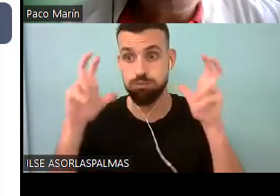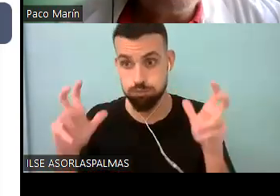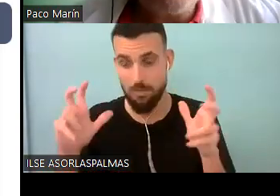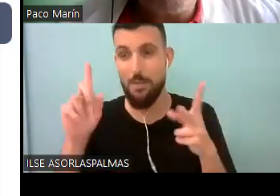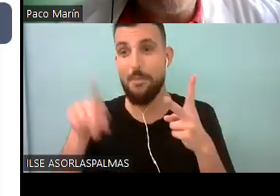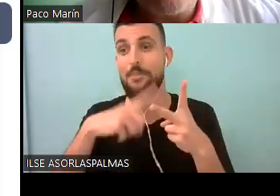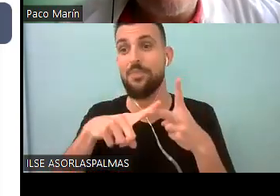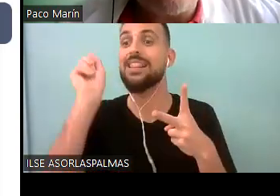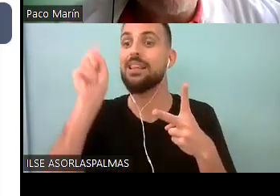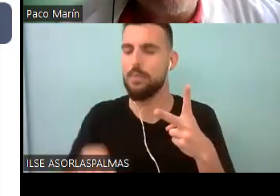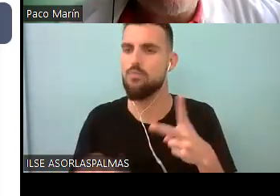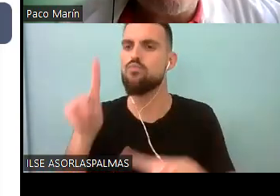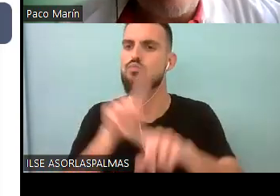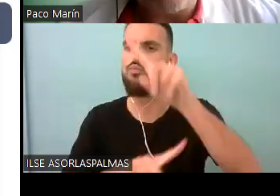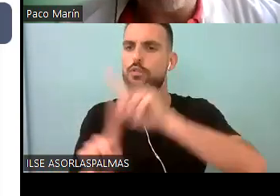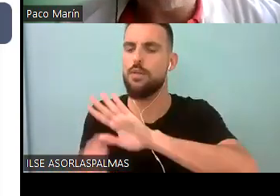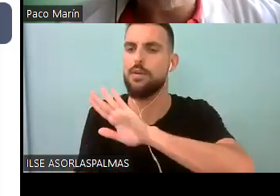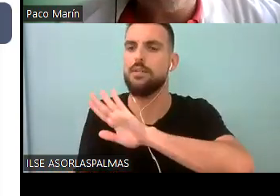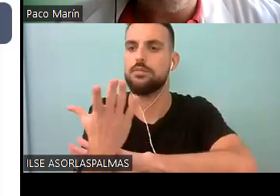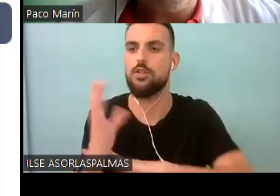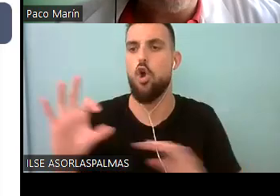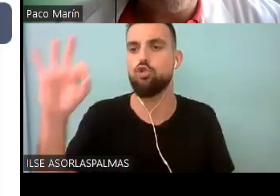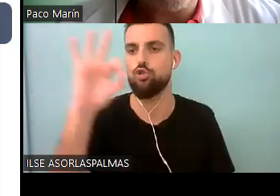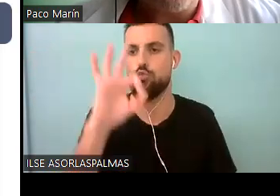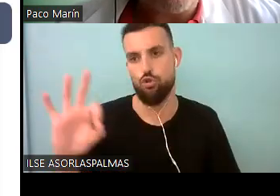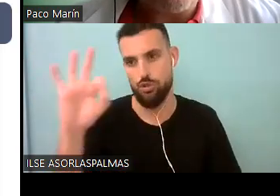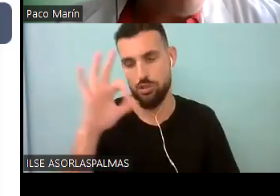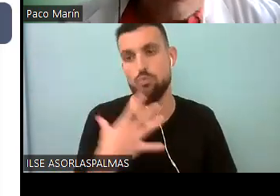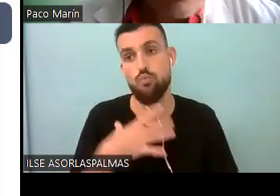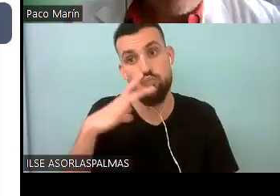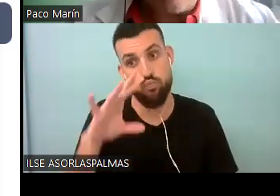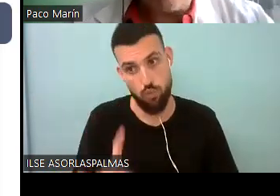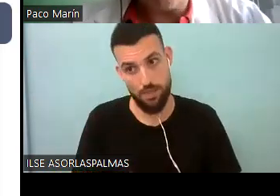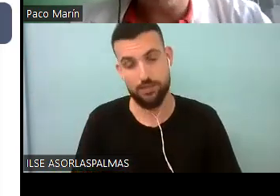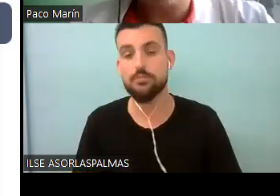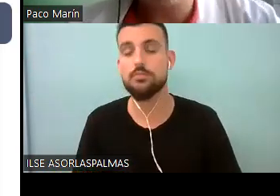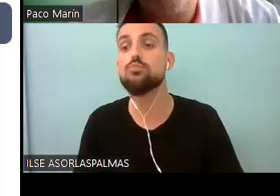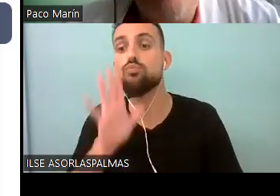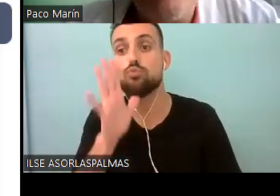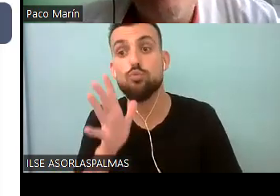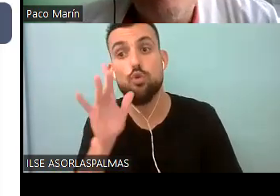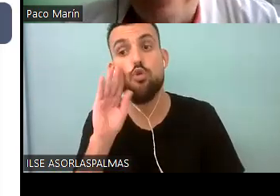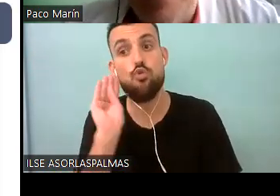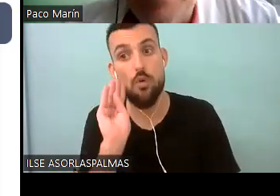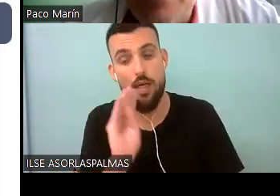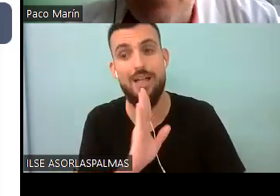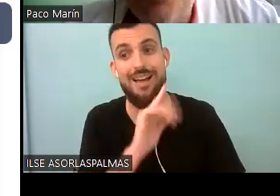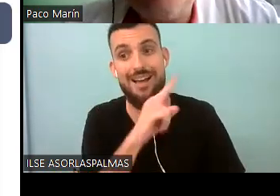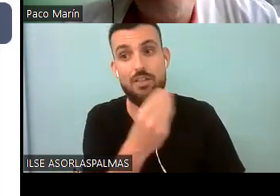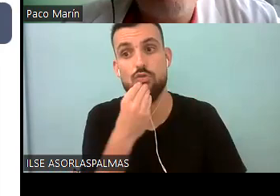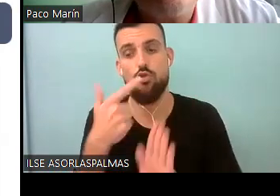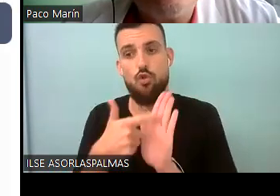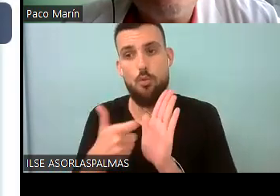tener también un problema de osteoporosis en nuestros mayores, simplemente por estos problemas